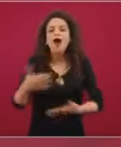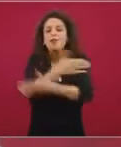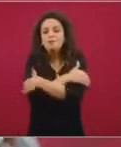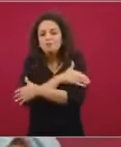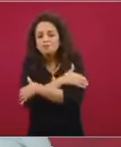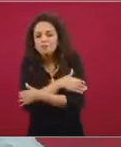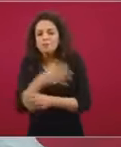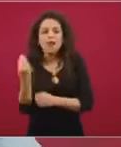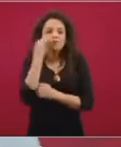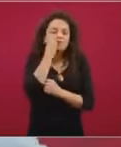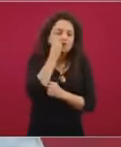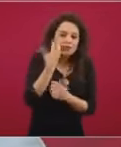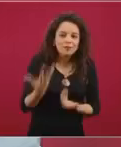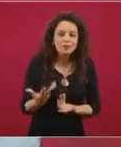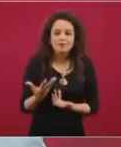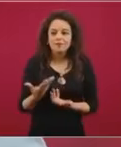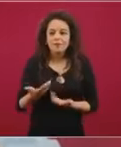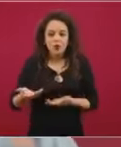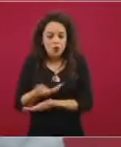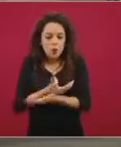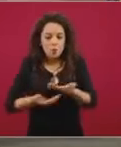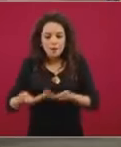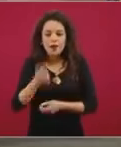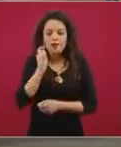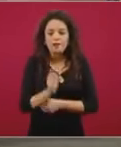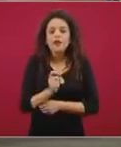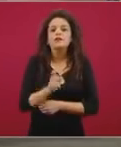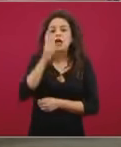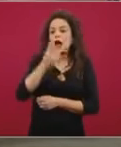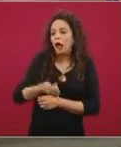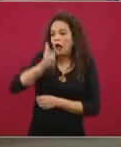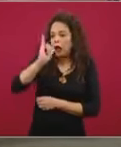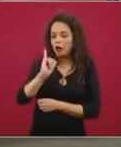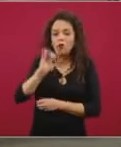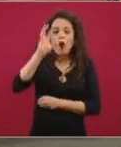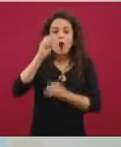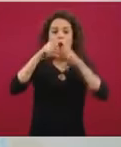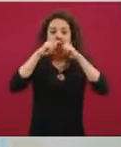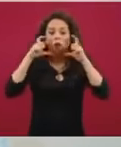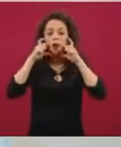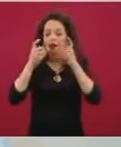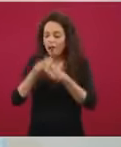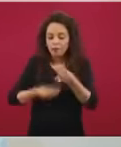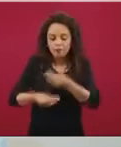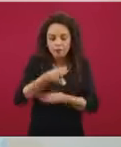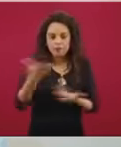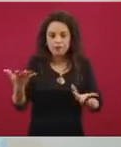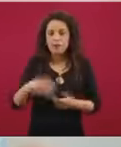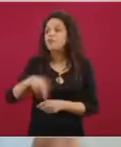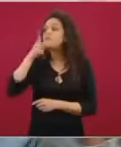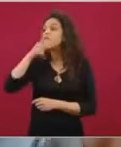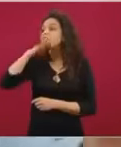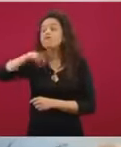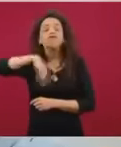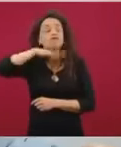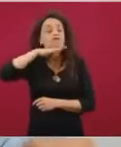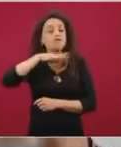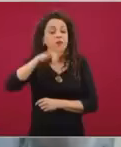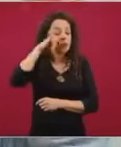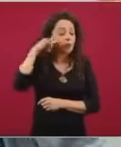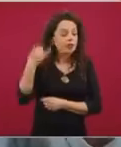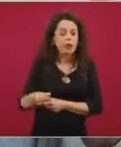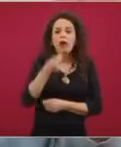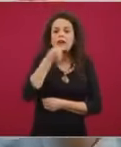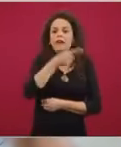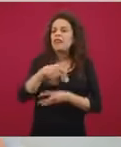la torta, el agua. Yo creo que hasta se intercambian el tapabocas. Si el papá no está cerca, se intercambian de, mira, el mío es rosita, el mío es